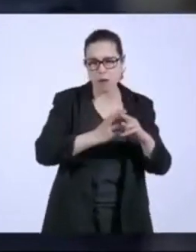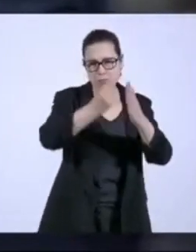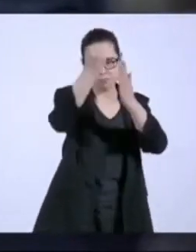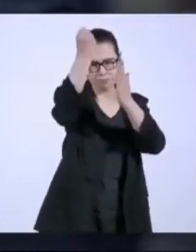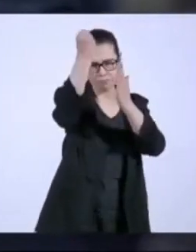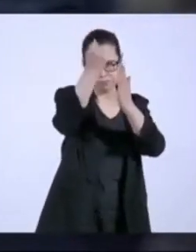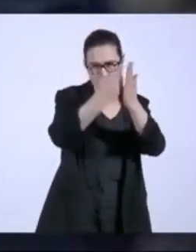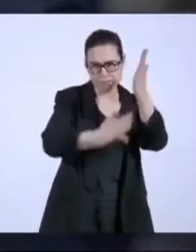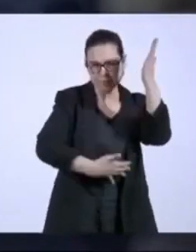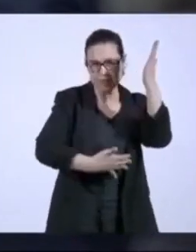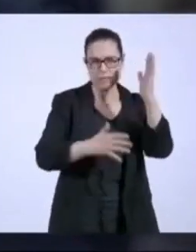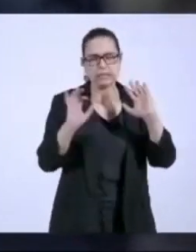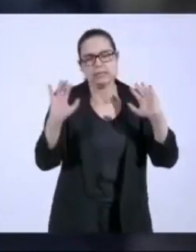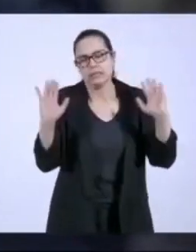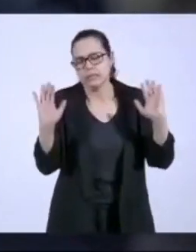non citarei.